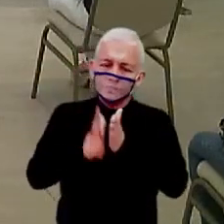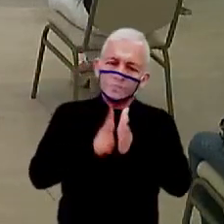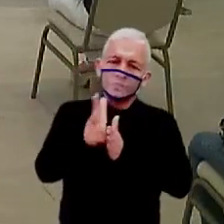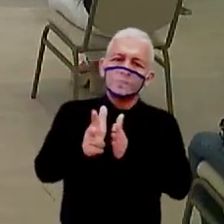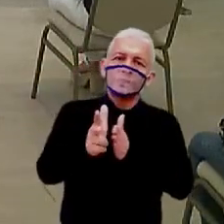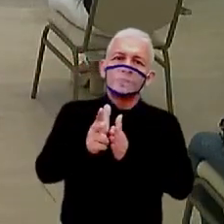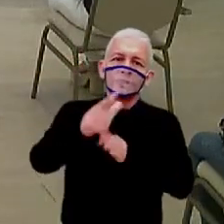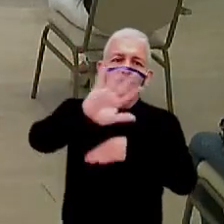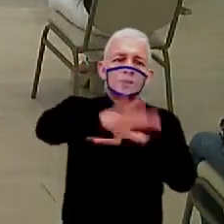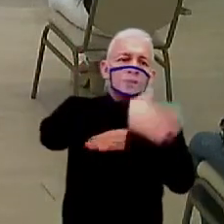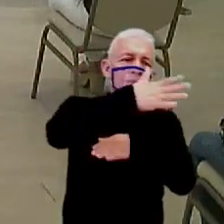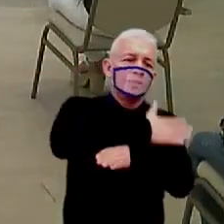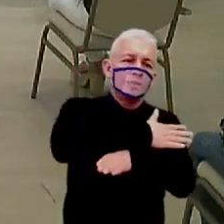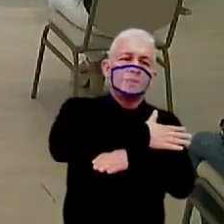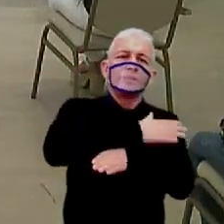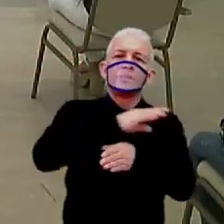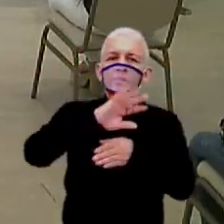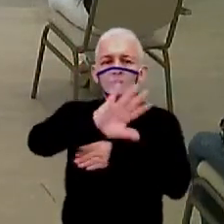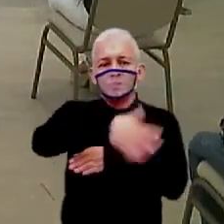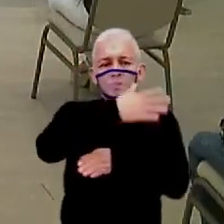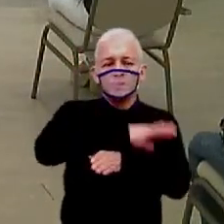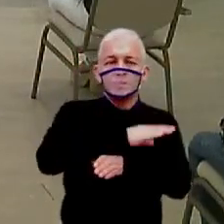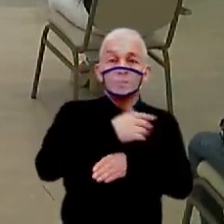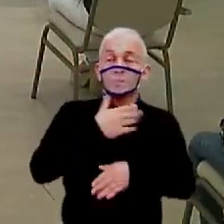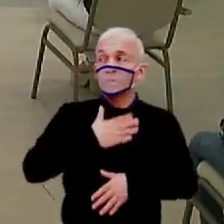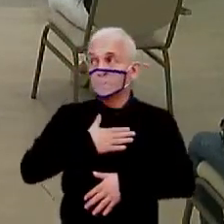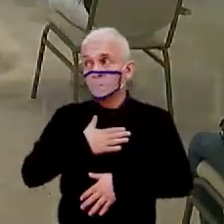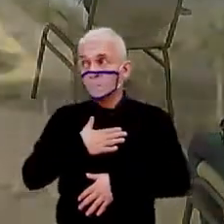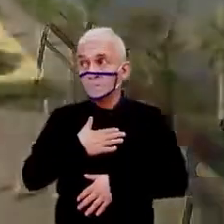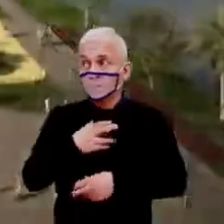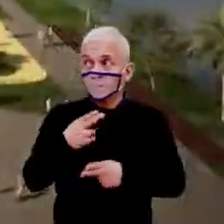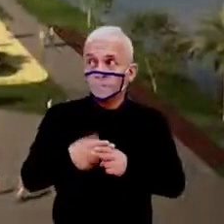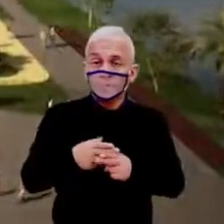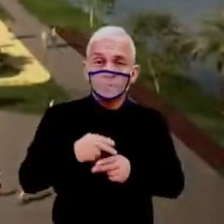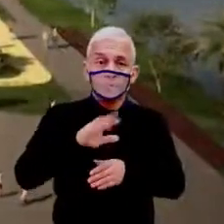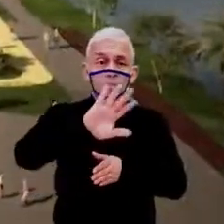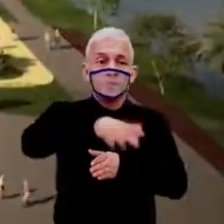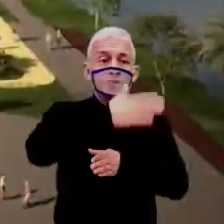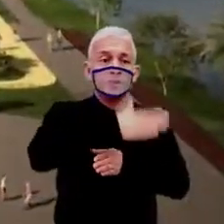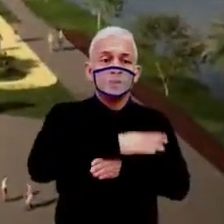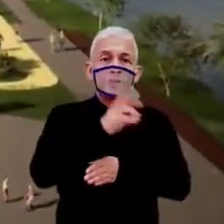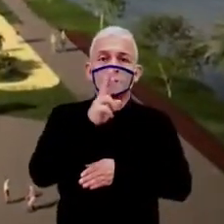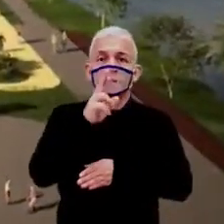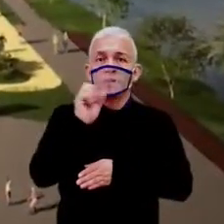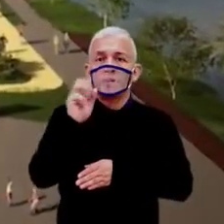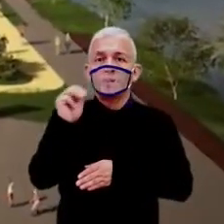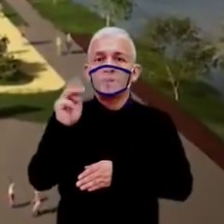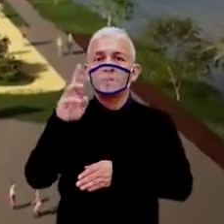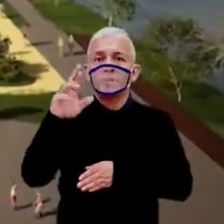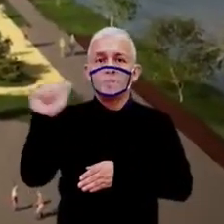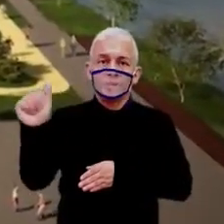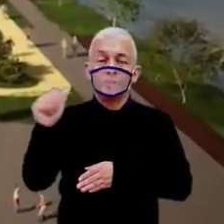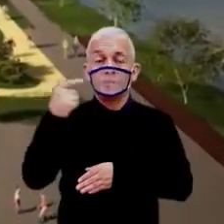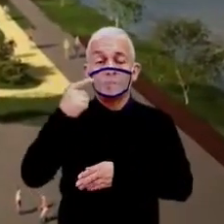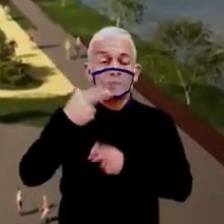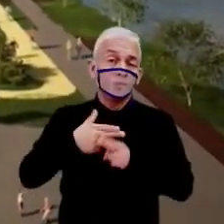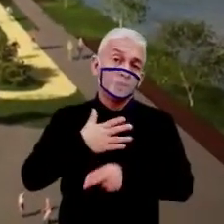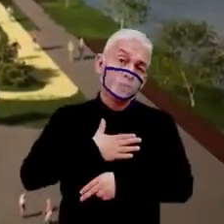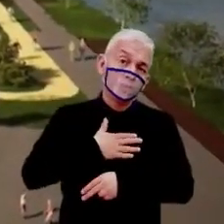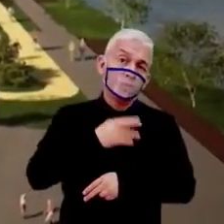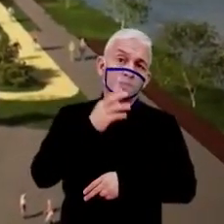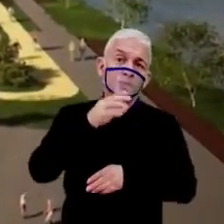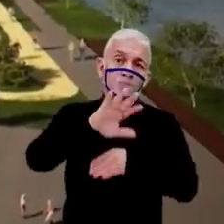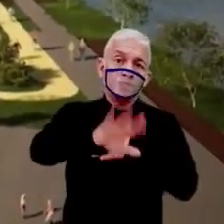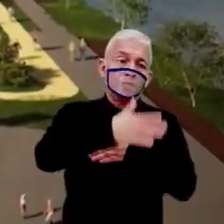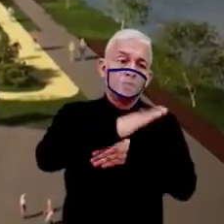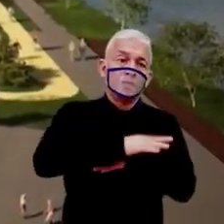la playa de Puerto Mocho, que será, para mí, mi nombre es Playa Río Mar, porque es donde se encuentra el río y el mar, pero de pronto